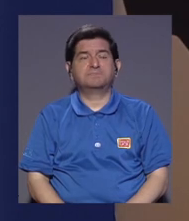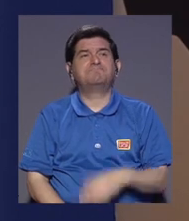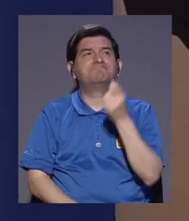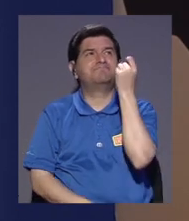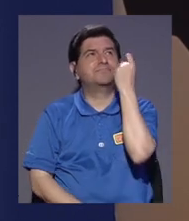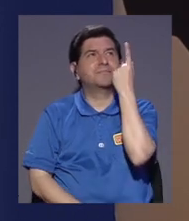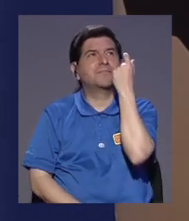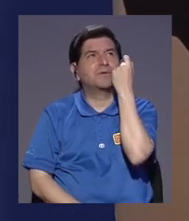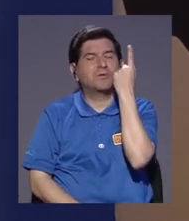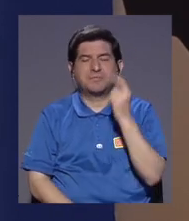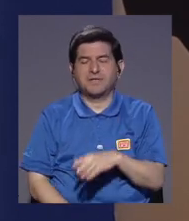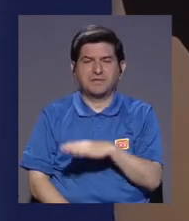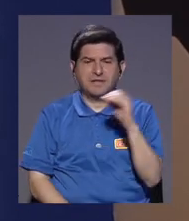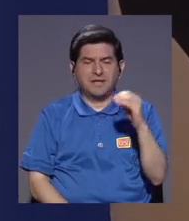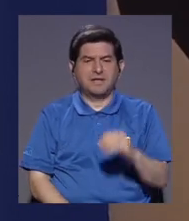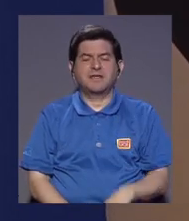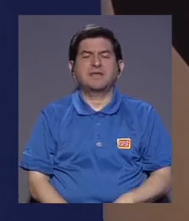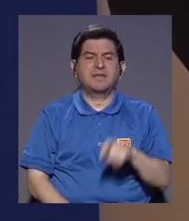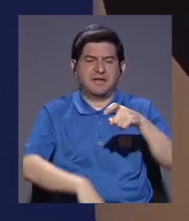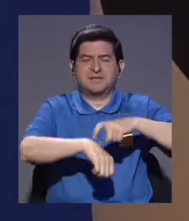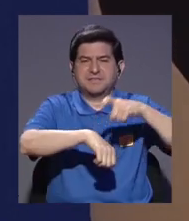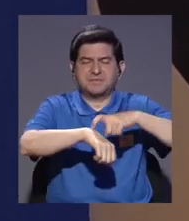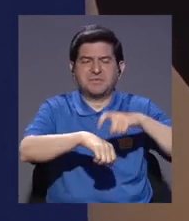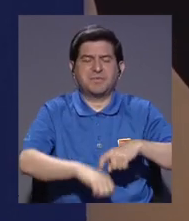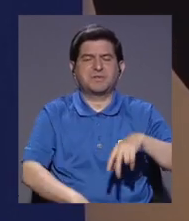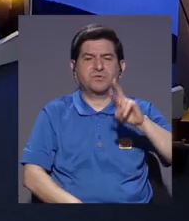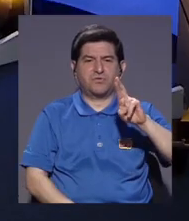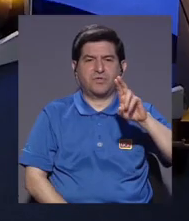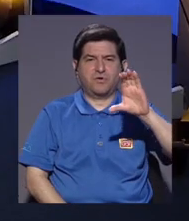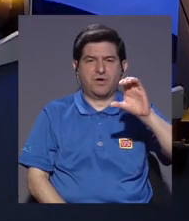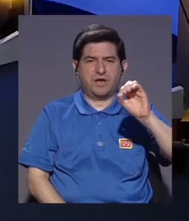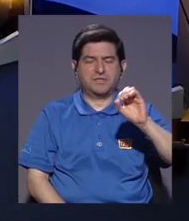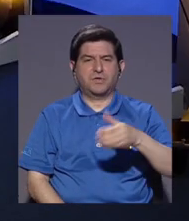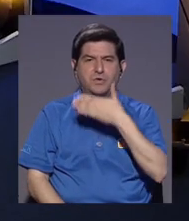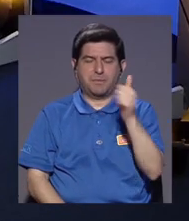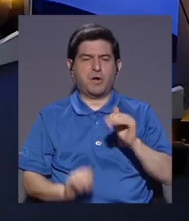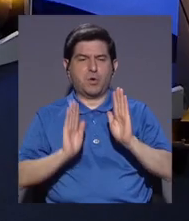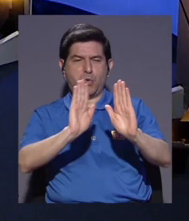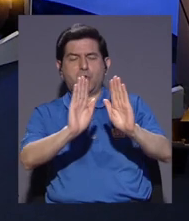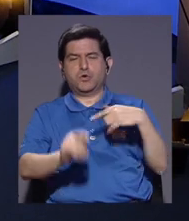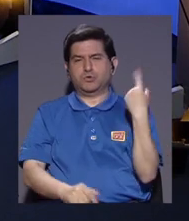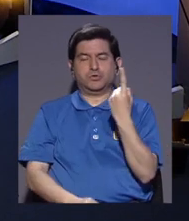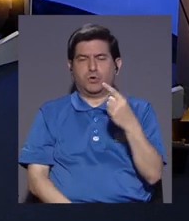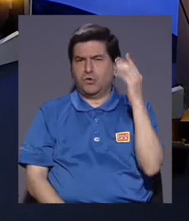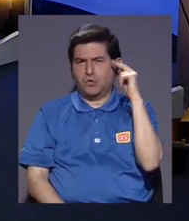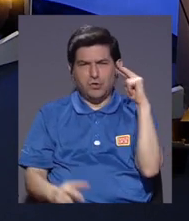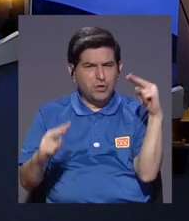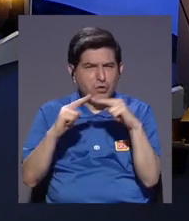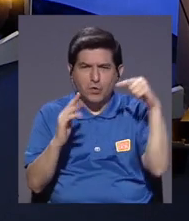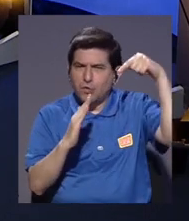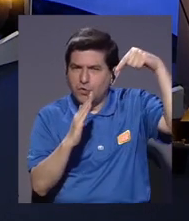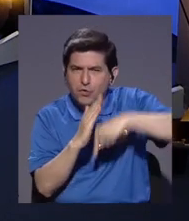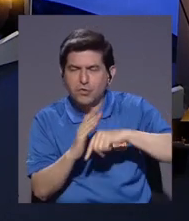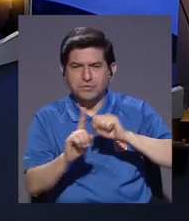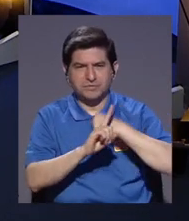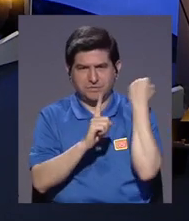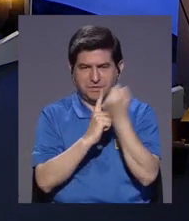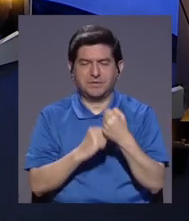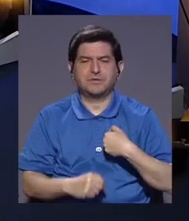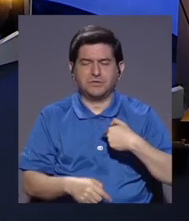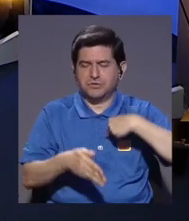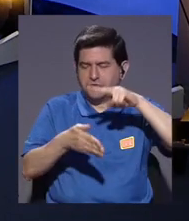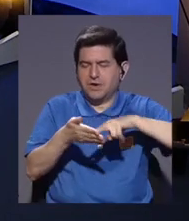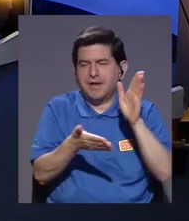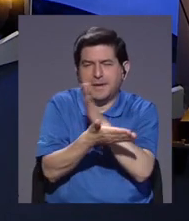a ver interpretaron y dejaron a don rodrigo sólo por eso y tal vez no conocen el fondo del asunto que creo que es muy valioso va a leer